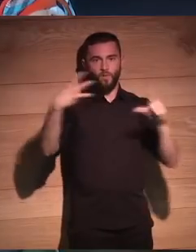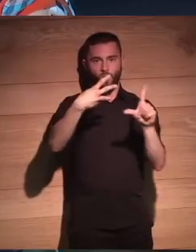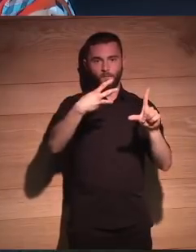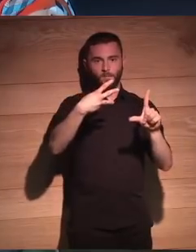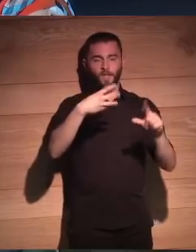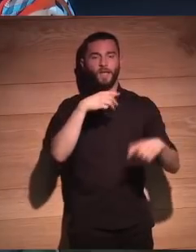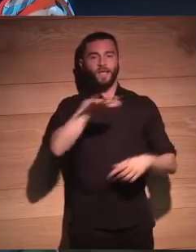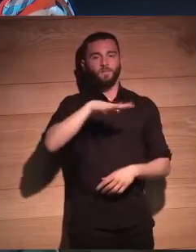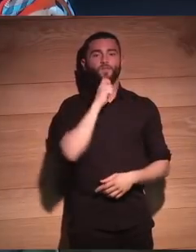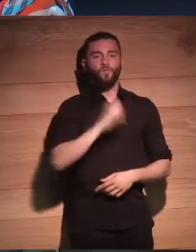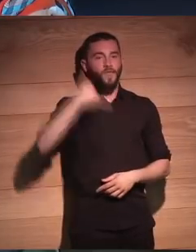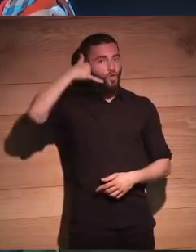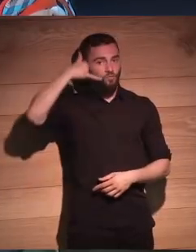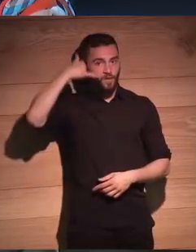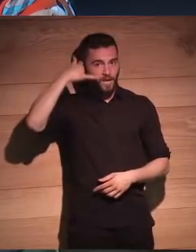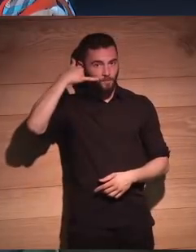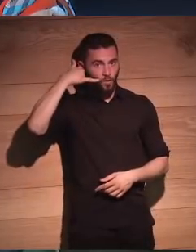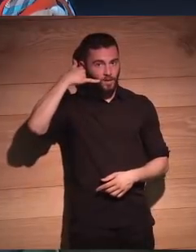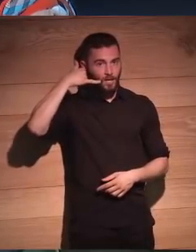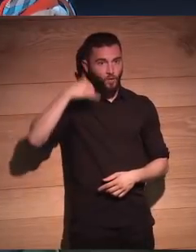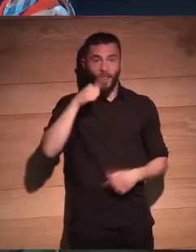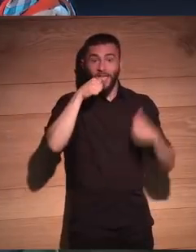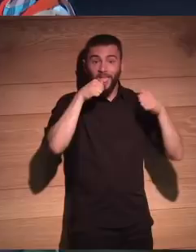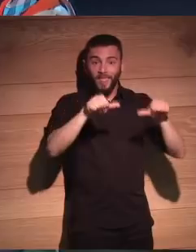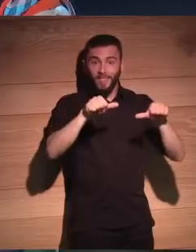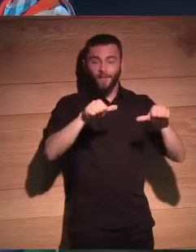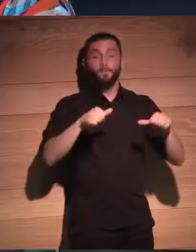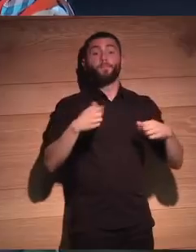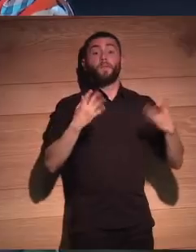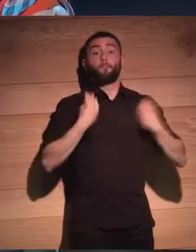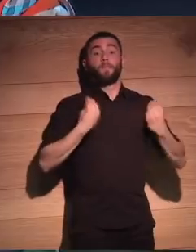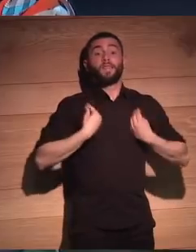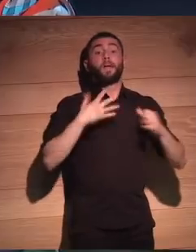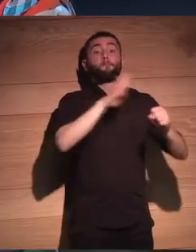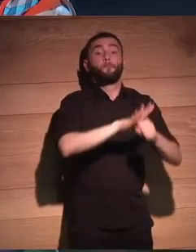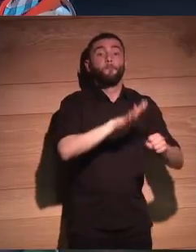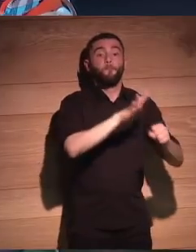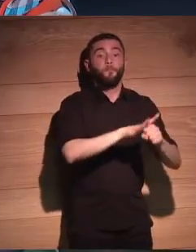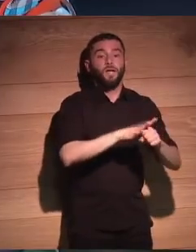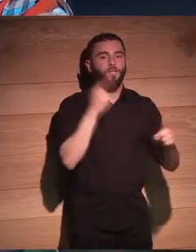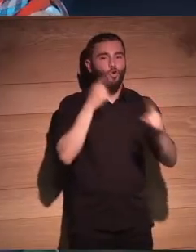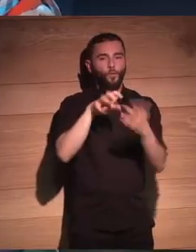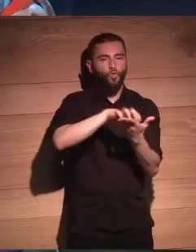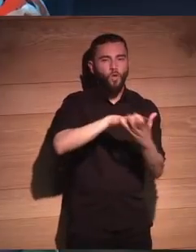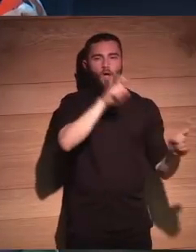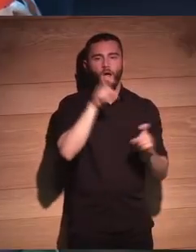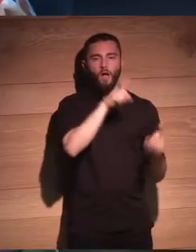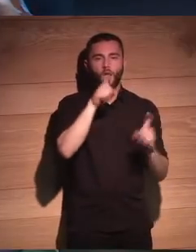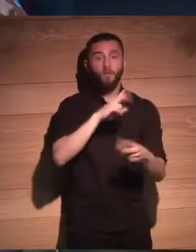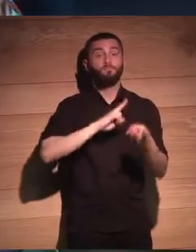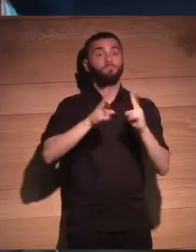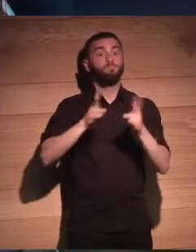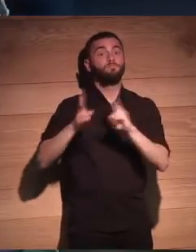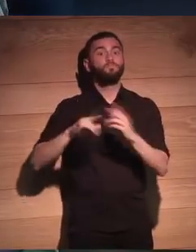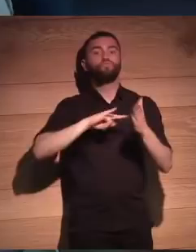Fundación Telefónica, que tenemos una etiquetita Vida en Martes, para que lancéis todas vuestras dudas y serán